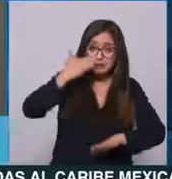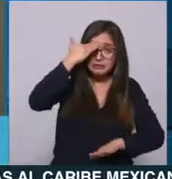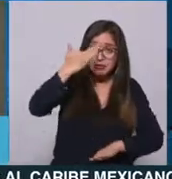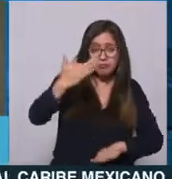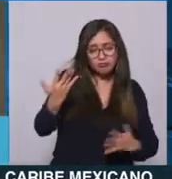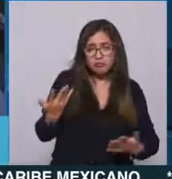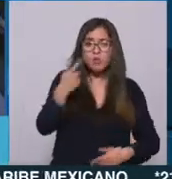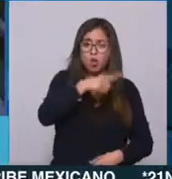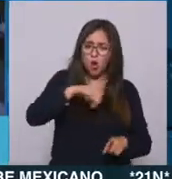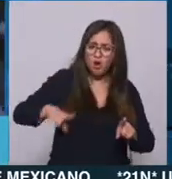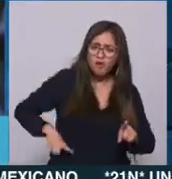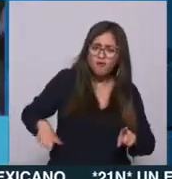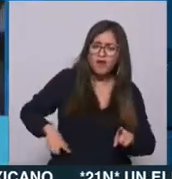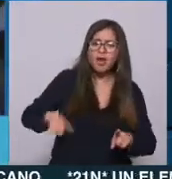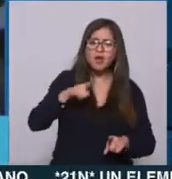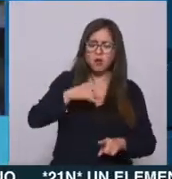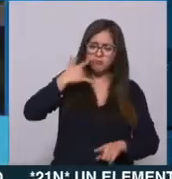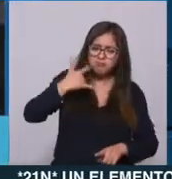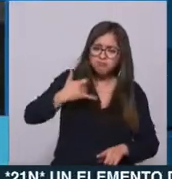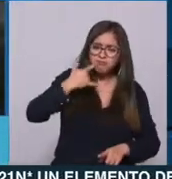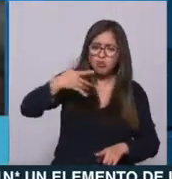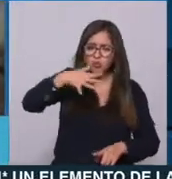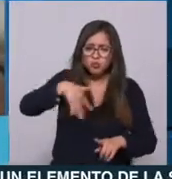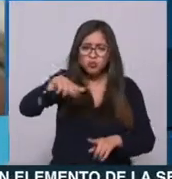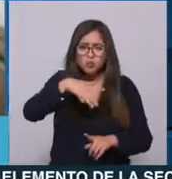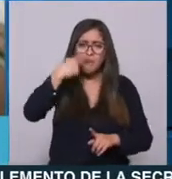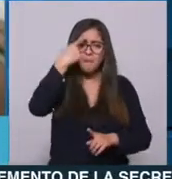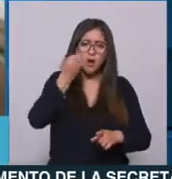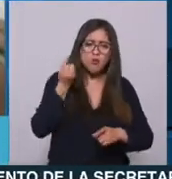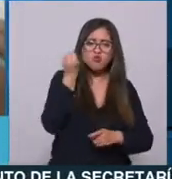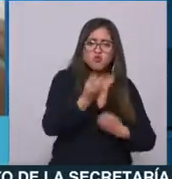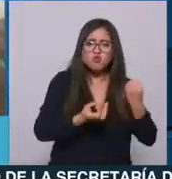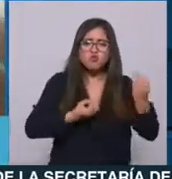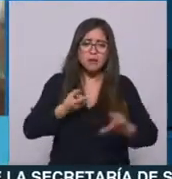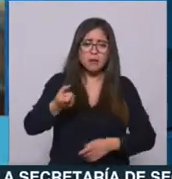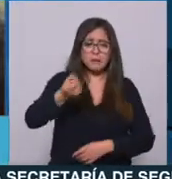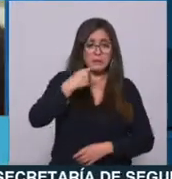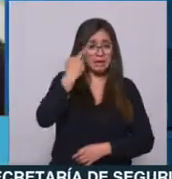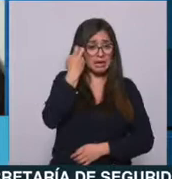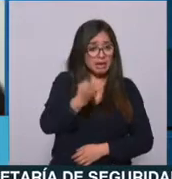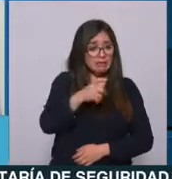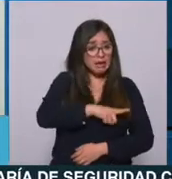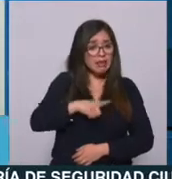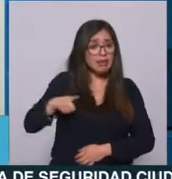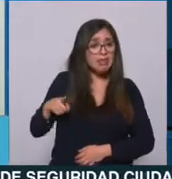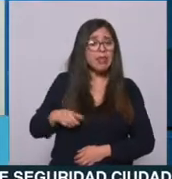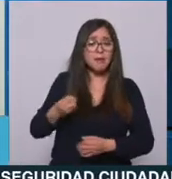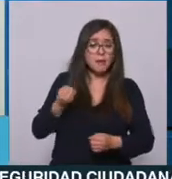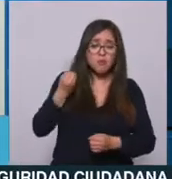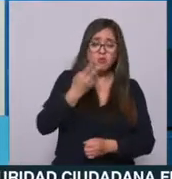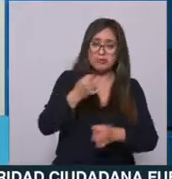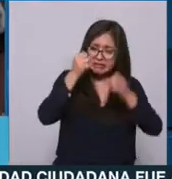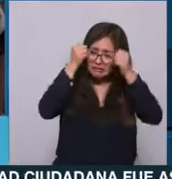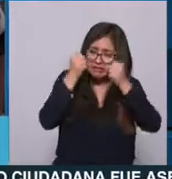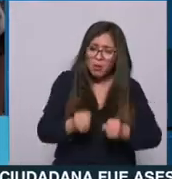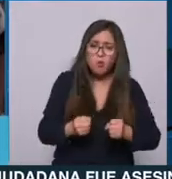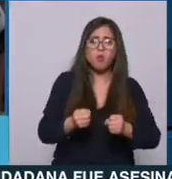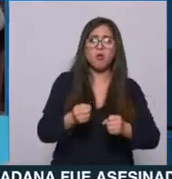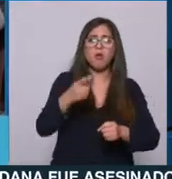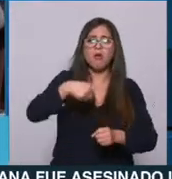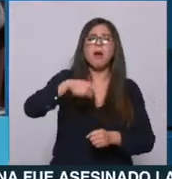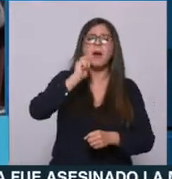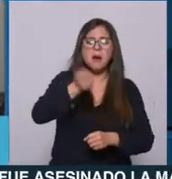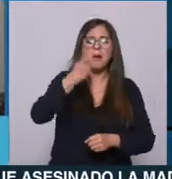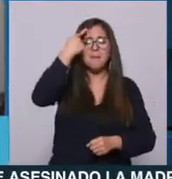para surtir este tipo de abasto pues es lo indispensable y es lo necesario, es lo que se tiene que asegurar como una prioridad cuando se trata de proteger la salud